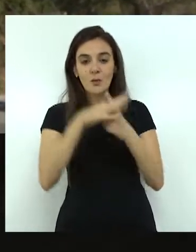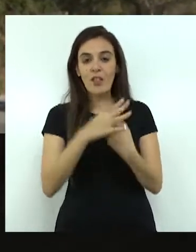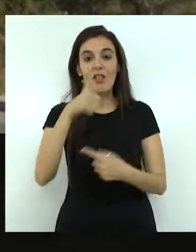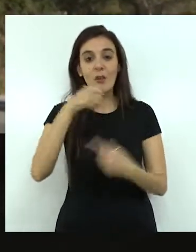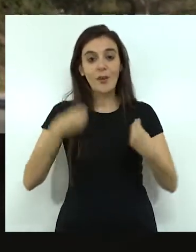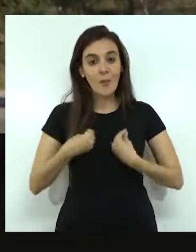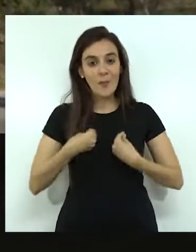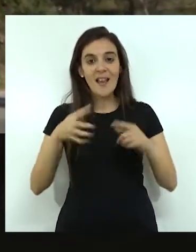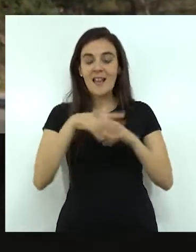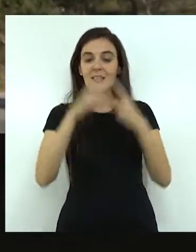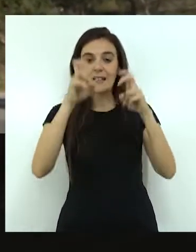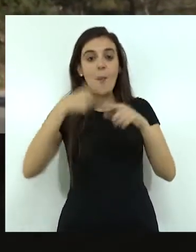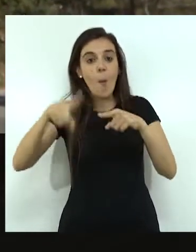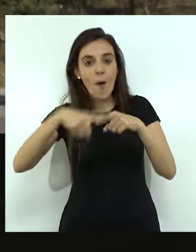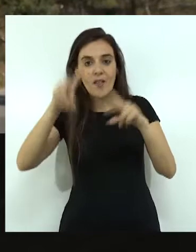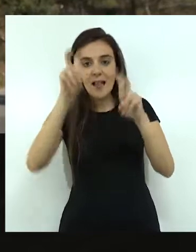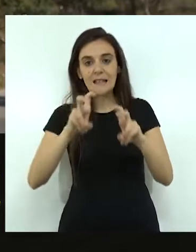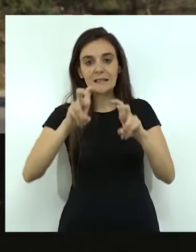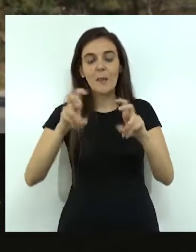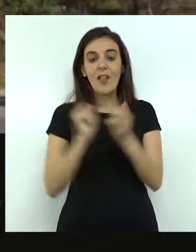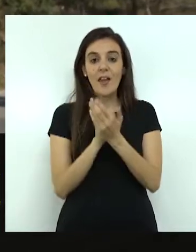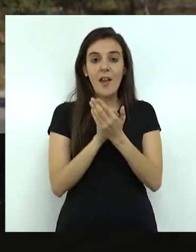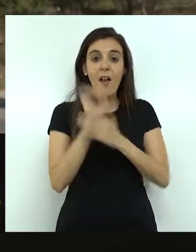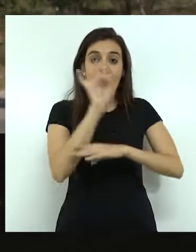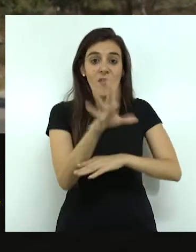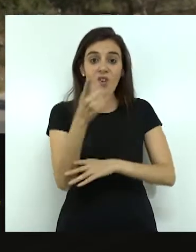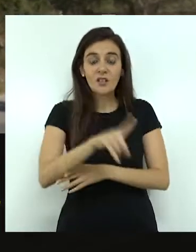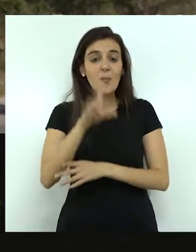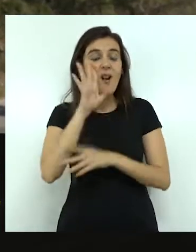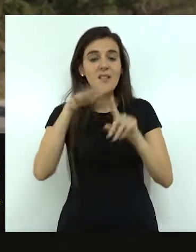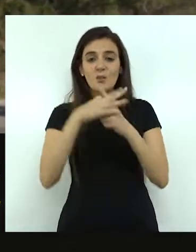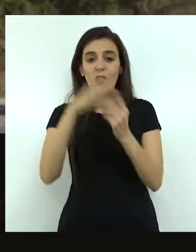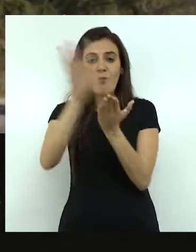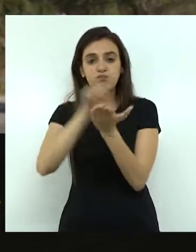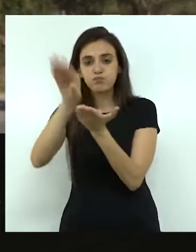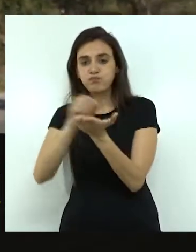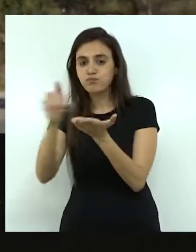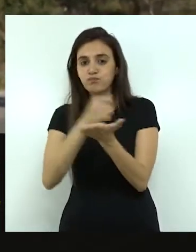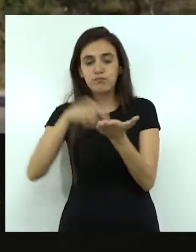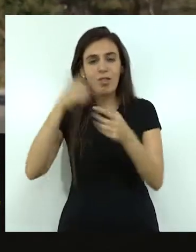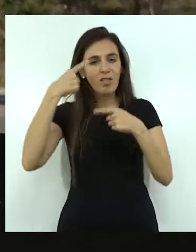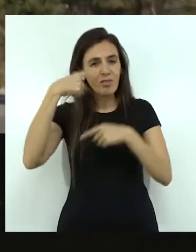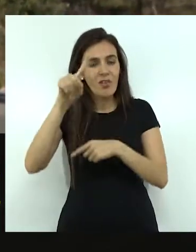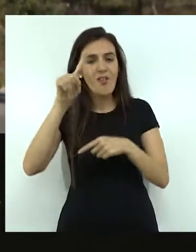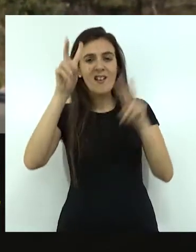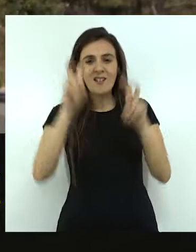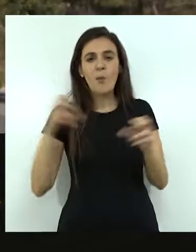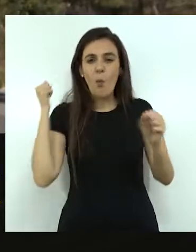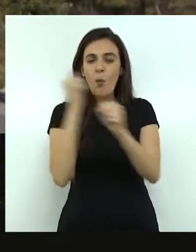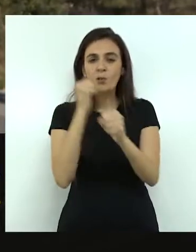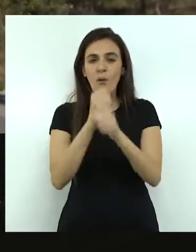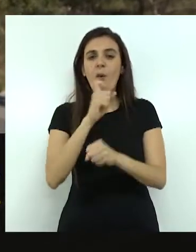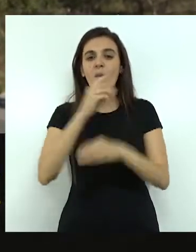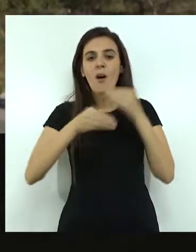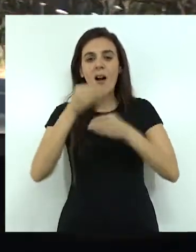temas de materiales temas de envío todas estas condicionantes que se salen un poco fuera de lo que es el trabajo que tenemos